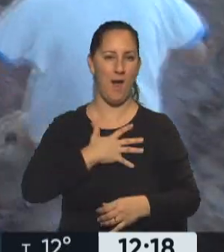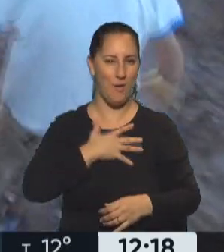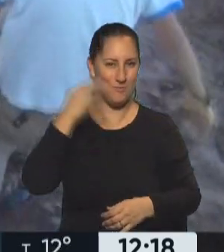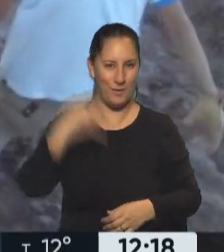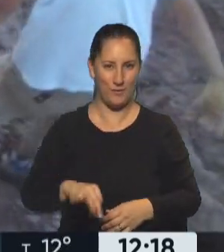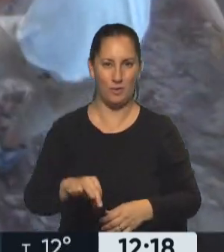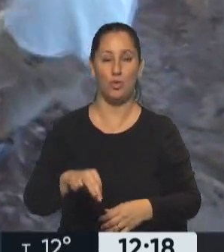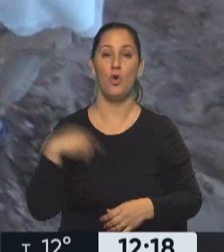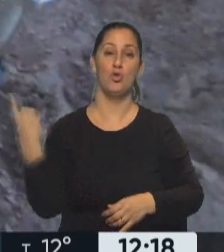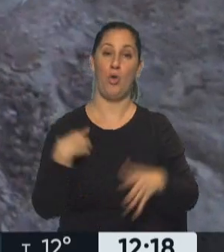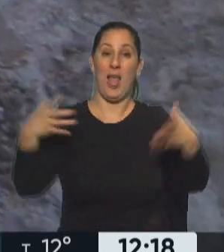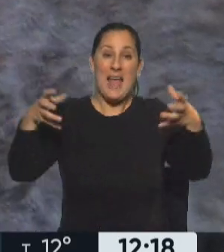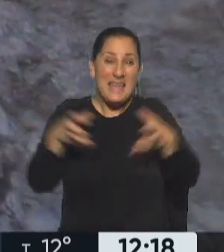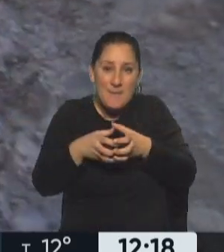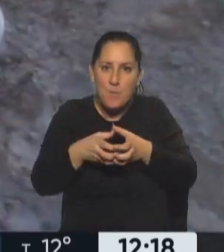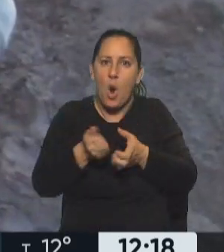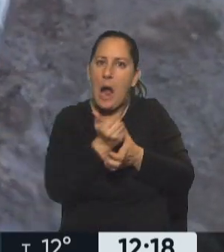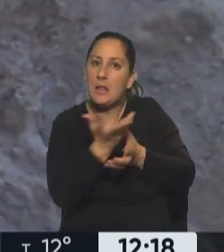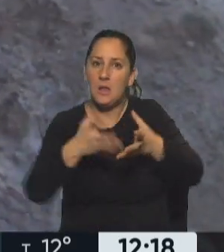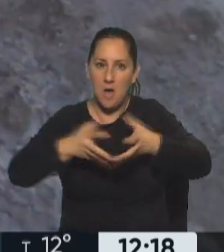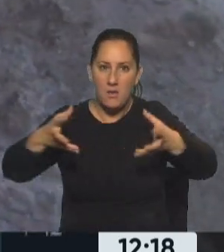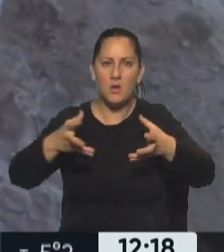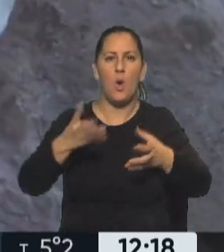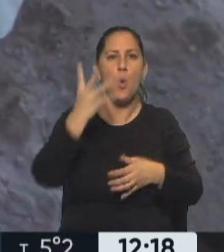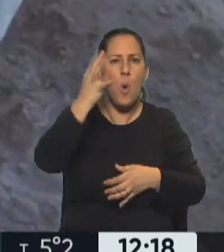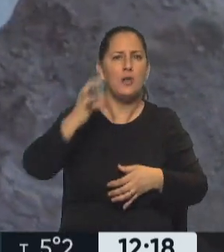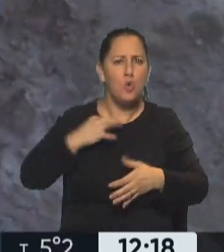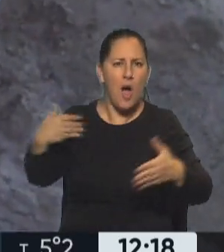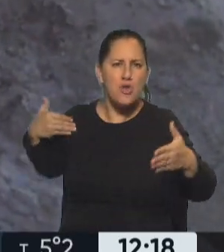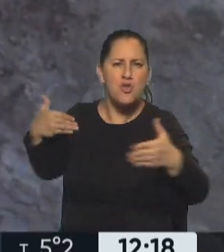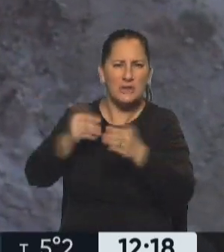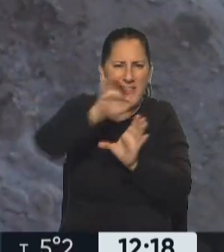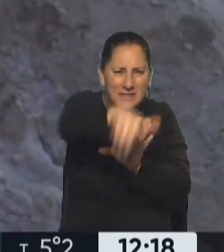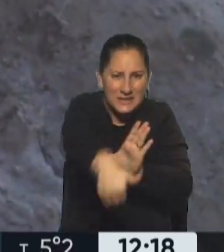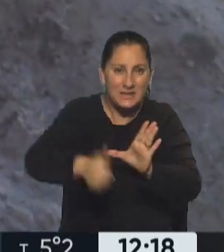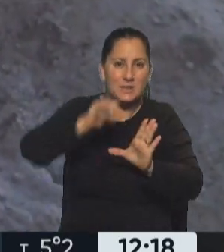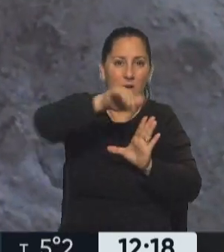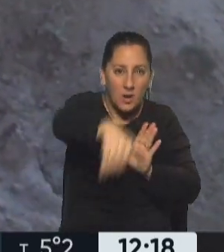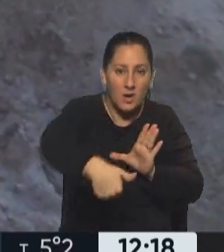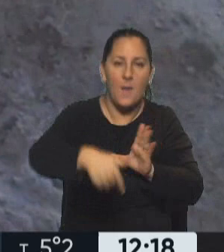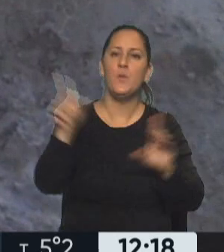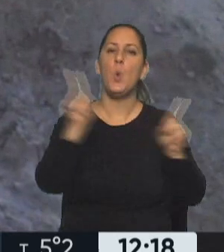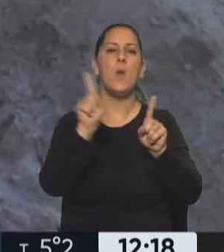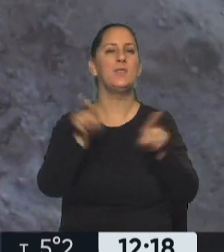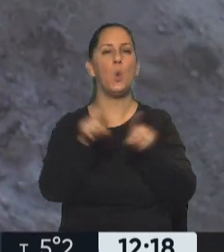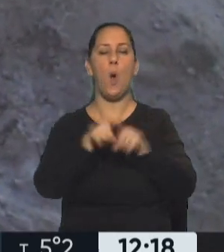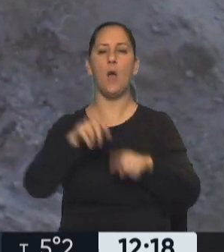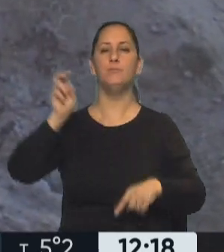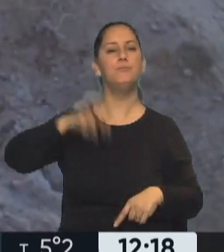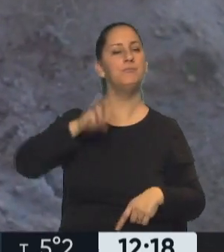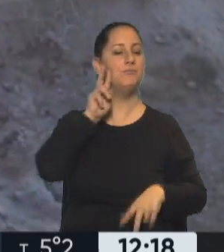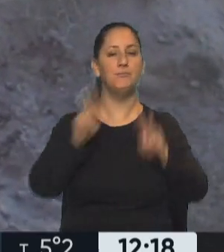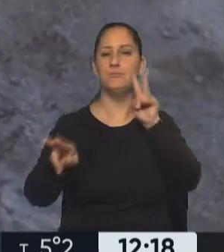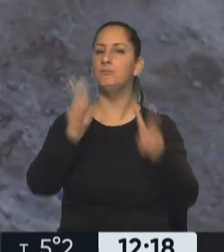fuimos un equipo muy grande a lo largo de cuatro años de excavaciones la excavación no es estar caminando y buscando